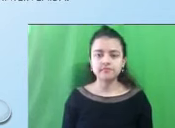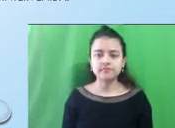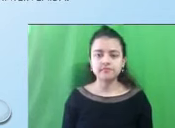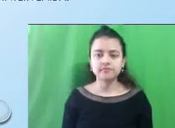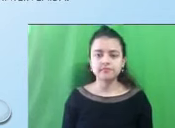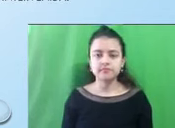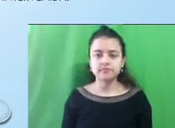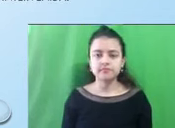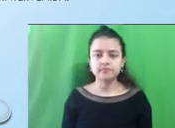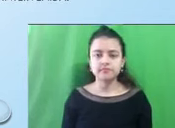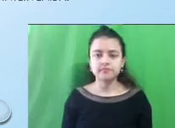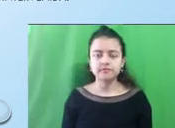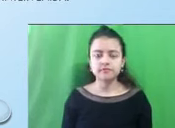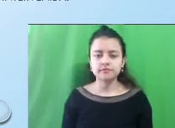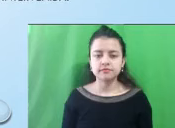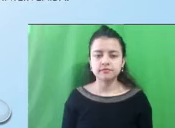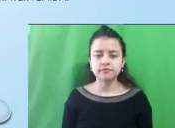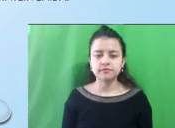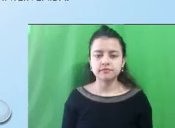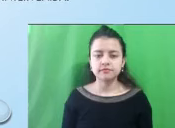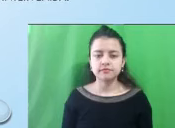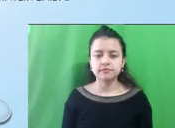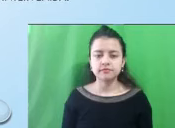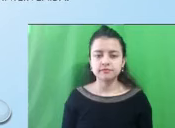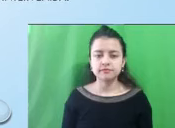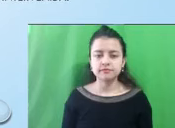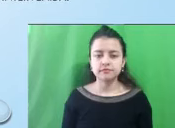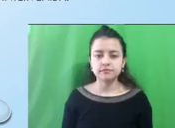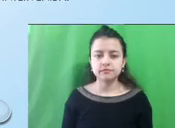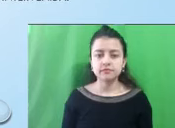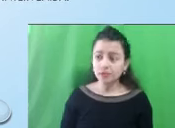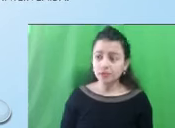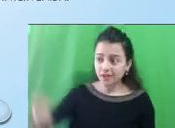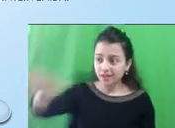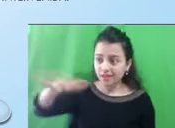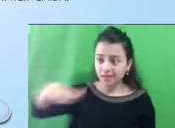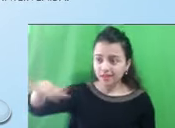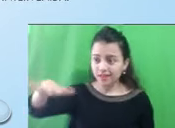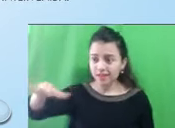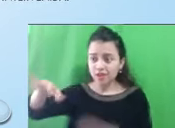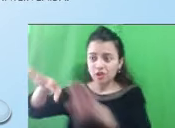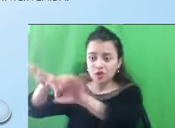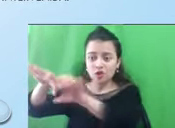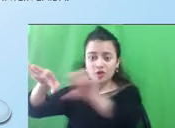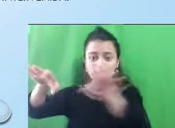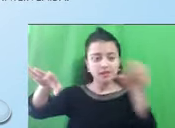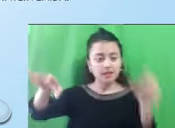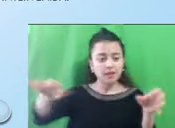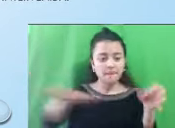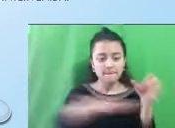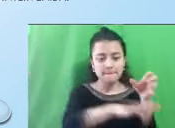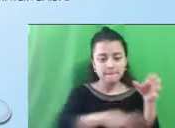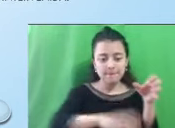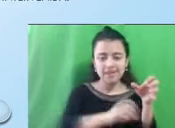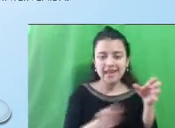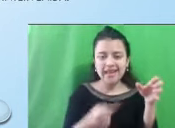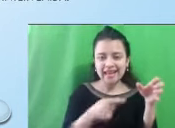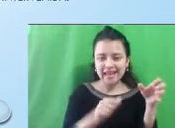esta red, es la red que conduce el agua desde el pozo de Eudoro Aponte hasta la planta Gatillo. Y es